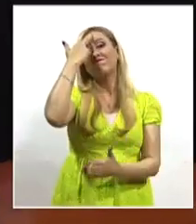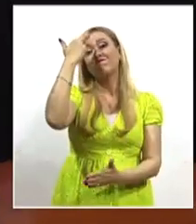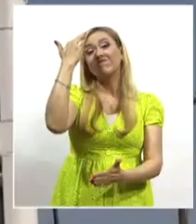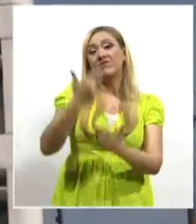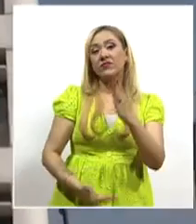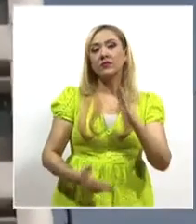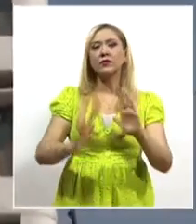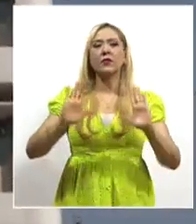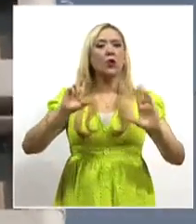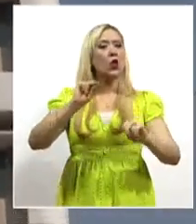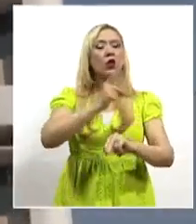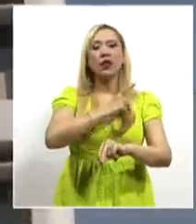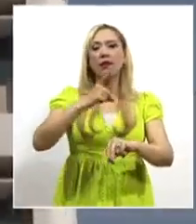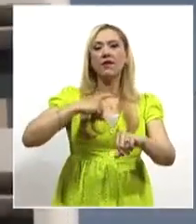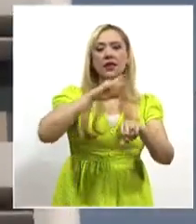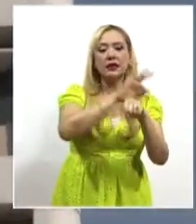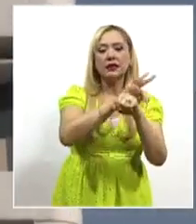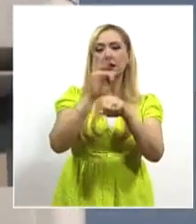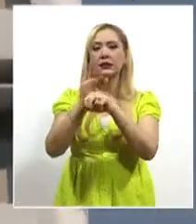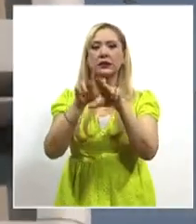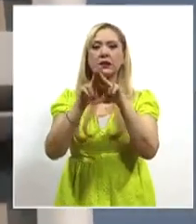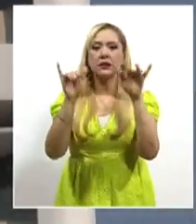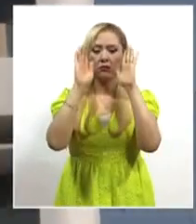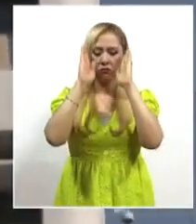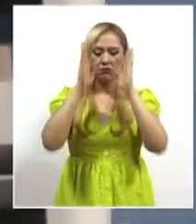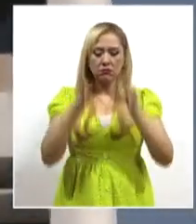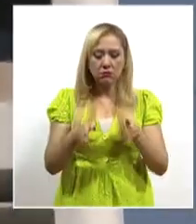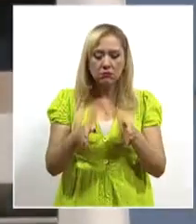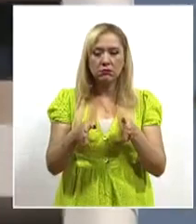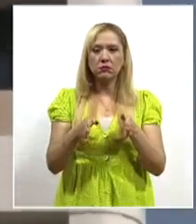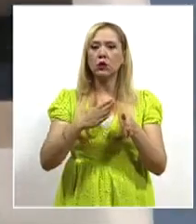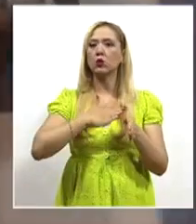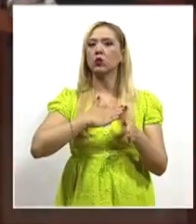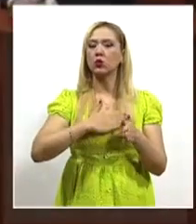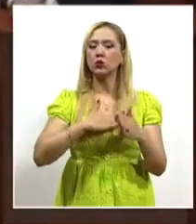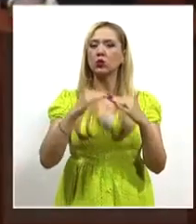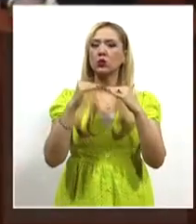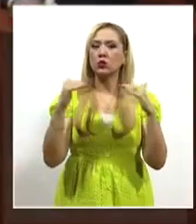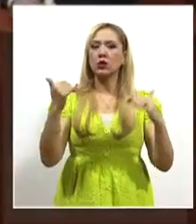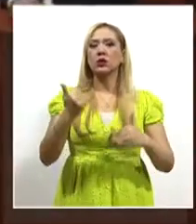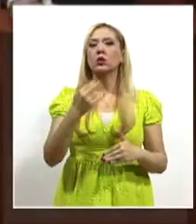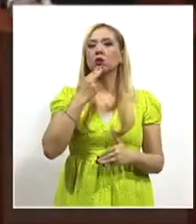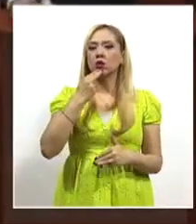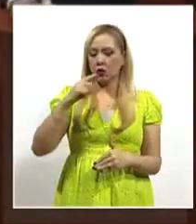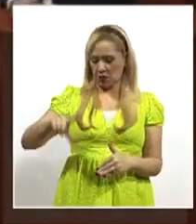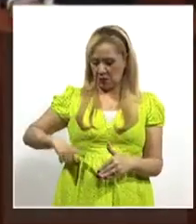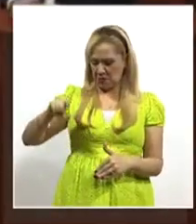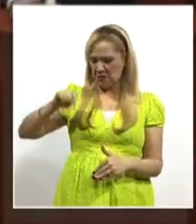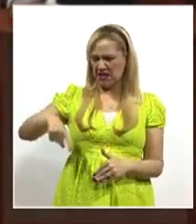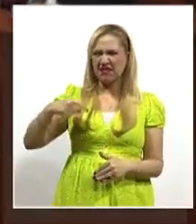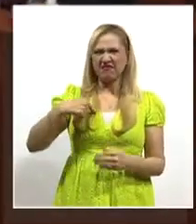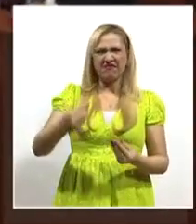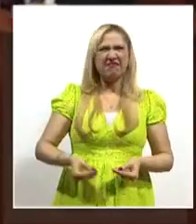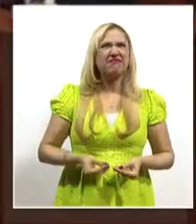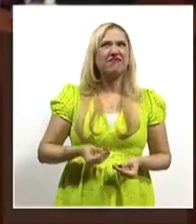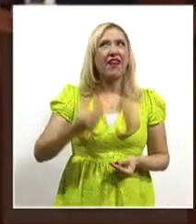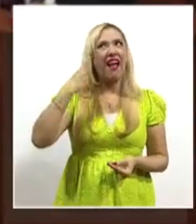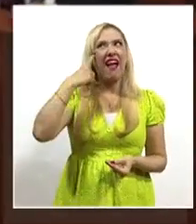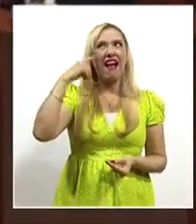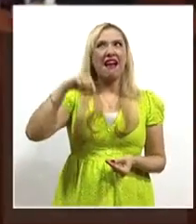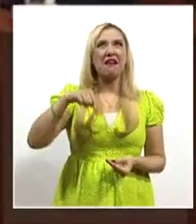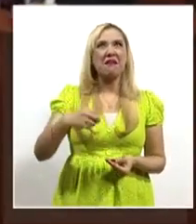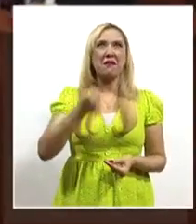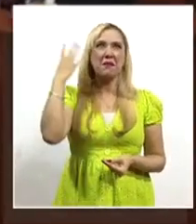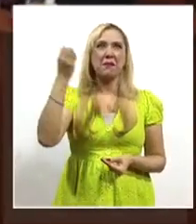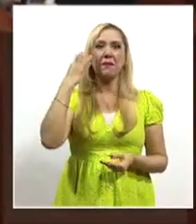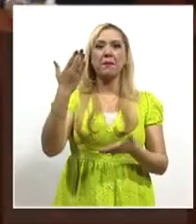principios de imparcialidad, neutralidad y equidad. Además, utilizó de manera indebida recursos públicos durante su conferencia matutina del